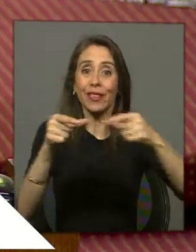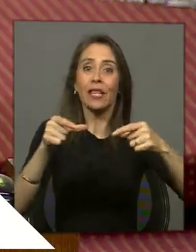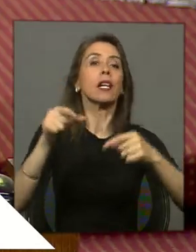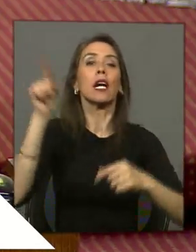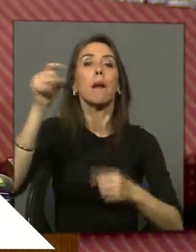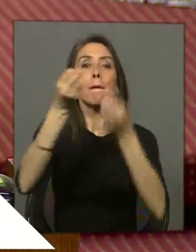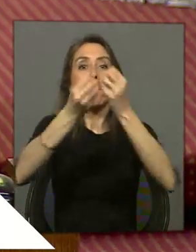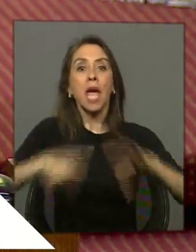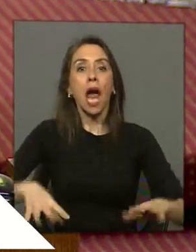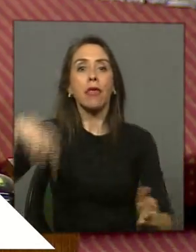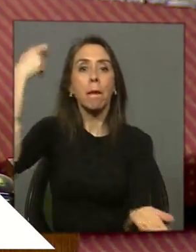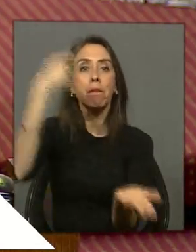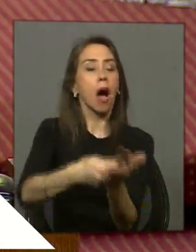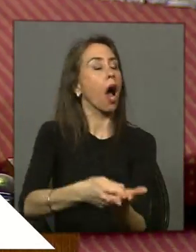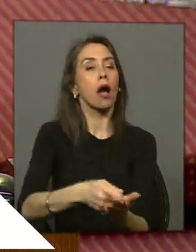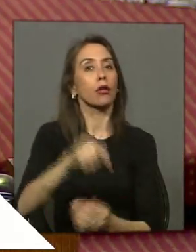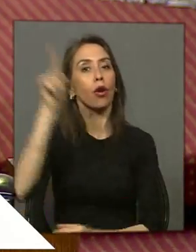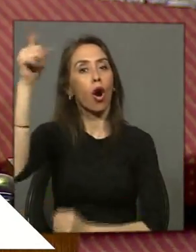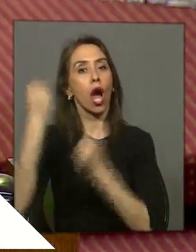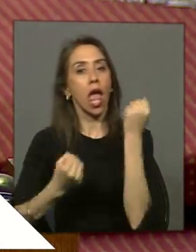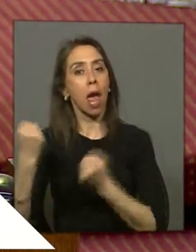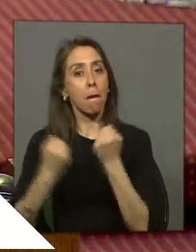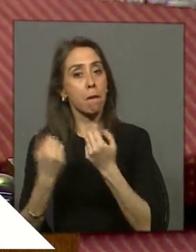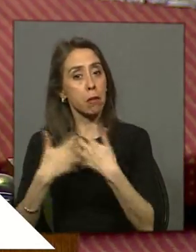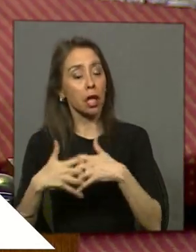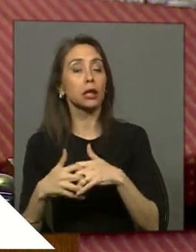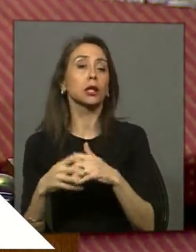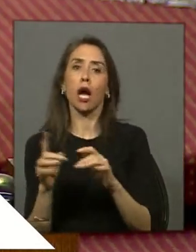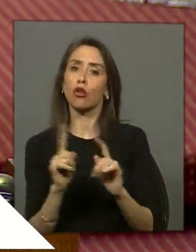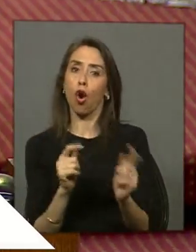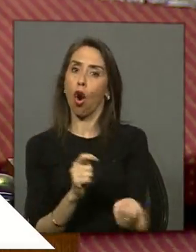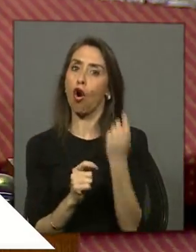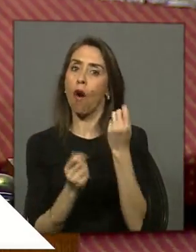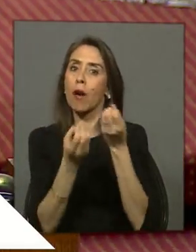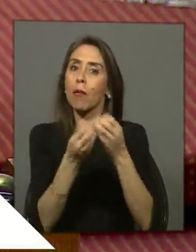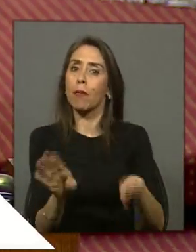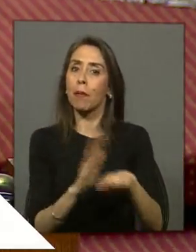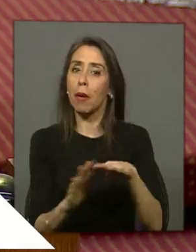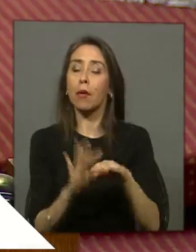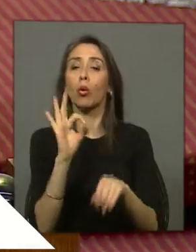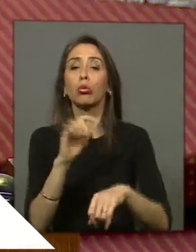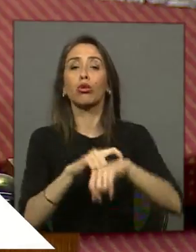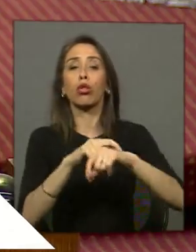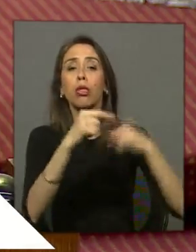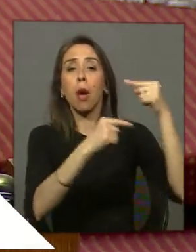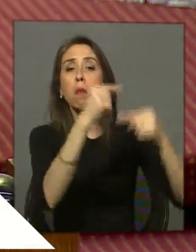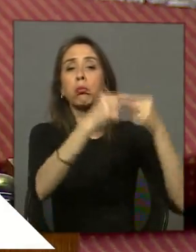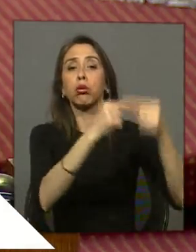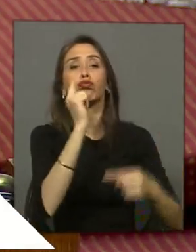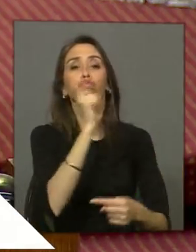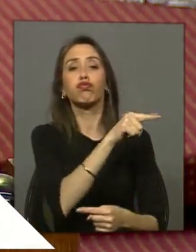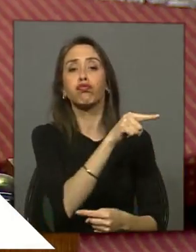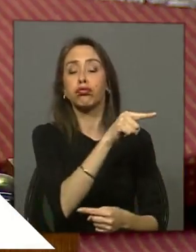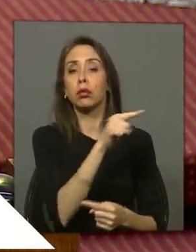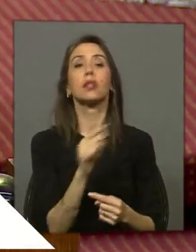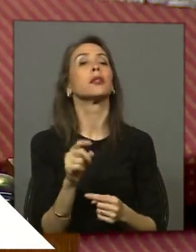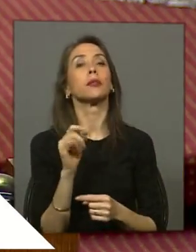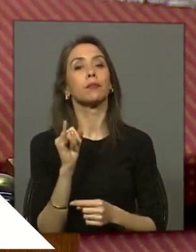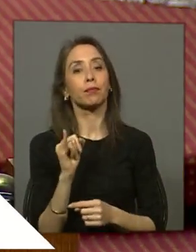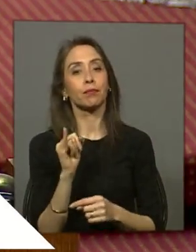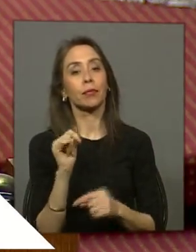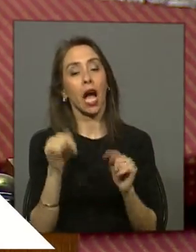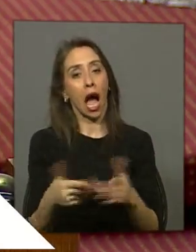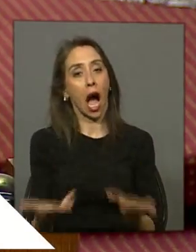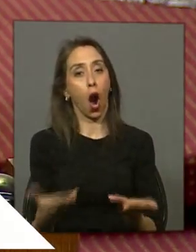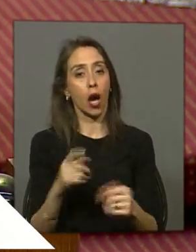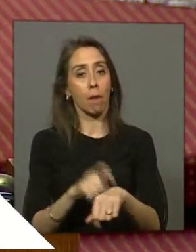y que permita cobrar el tiempo efectivamente usado. Y en tercer lugar, y creo muy importante, sobre todo en los tiempos que